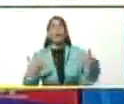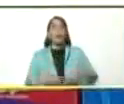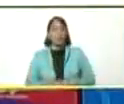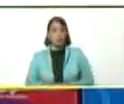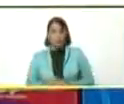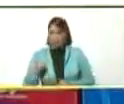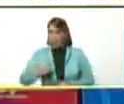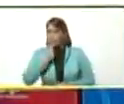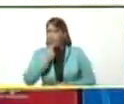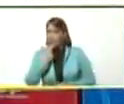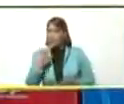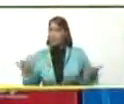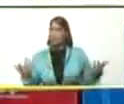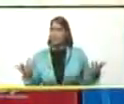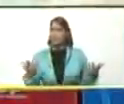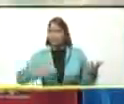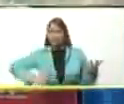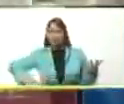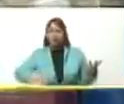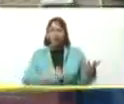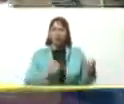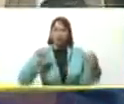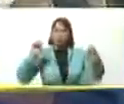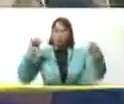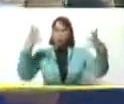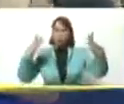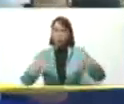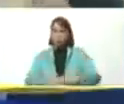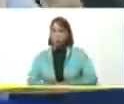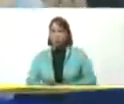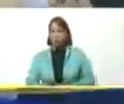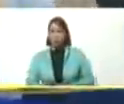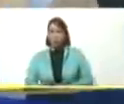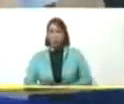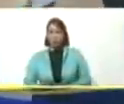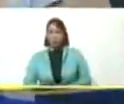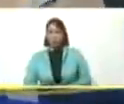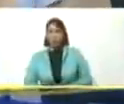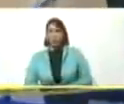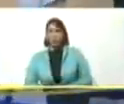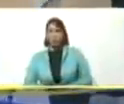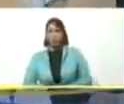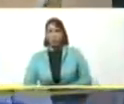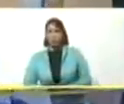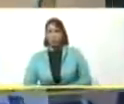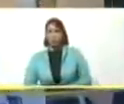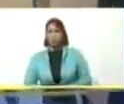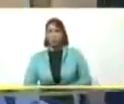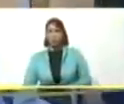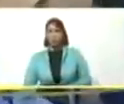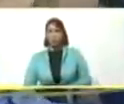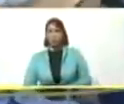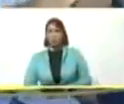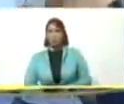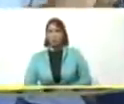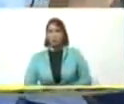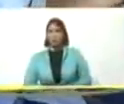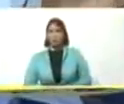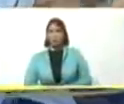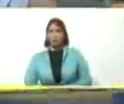Tiene su belleza, su encanto. ¿Esa es Tatiana? ¿Te parece a Tatiana, vale?